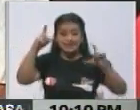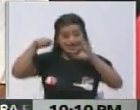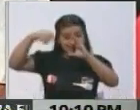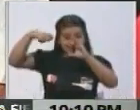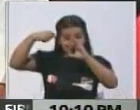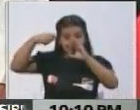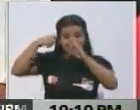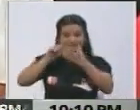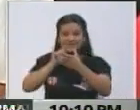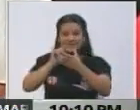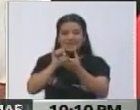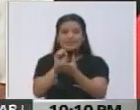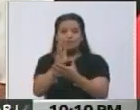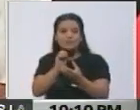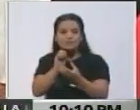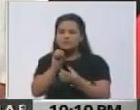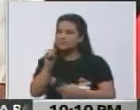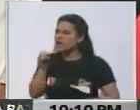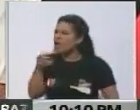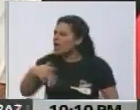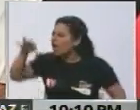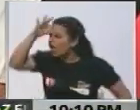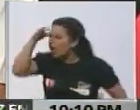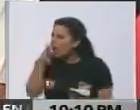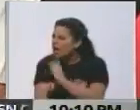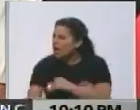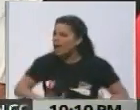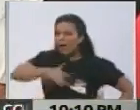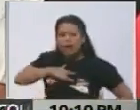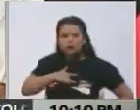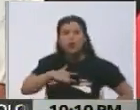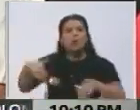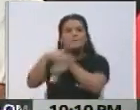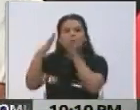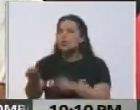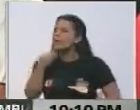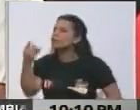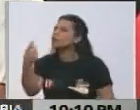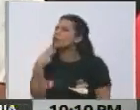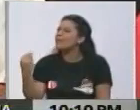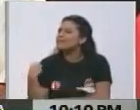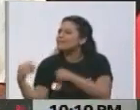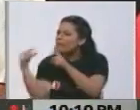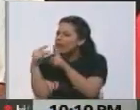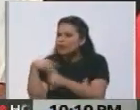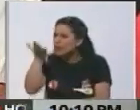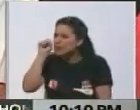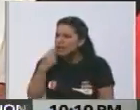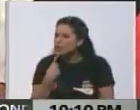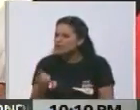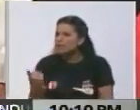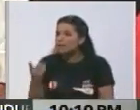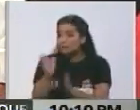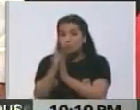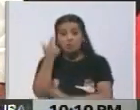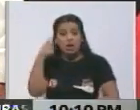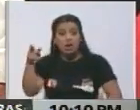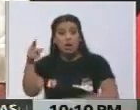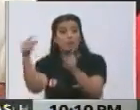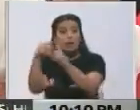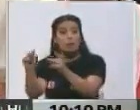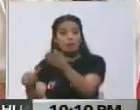Eso no sé qué. ¿Qué es eso? Aquí está el ministro de la Juventud. ¿Qué estás diciendo tú? Vamos a ponerle, fíjate, está diciendo algo